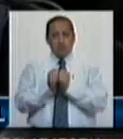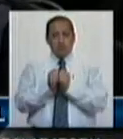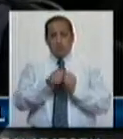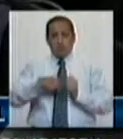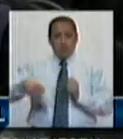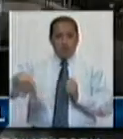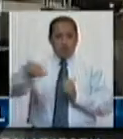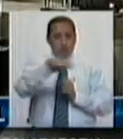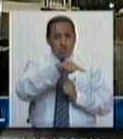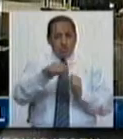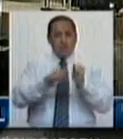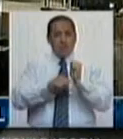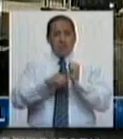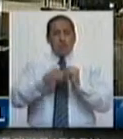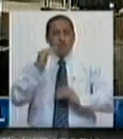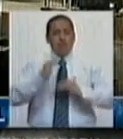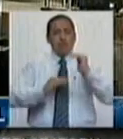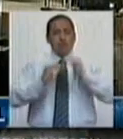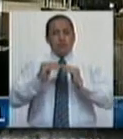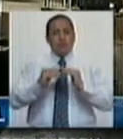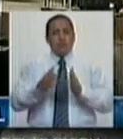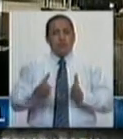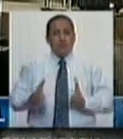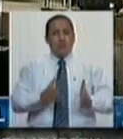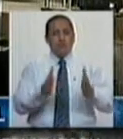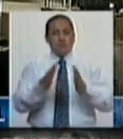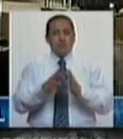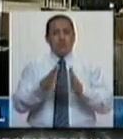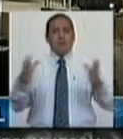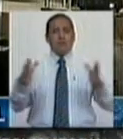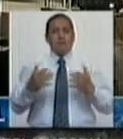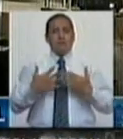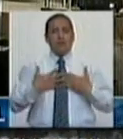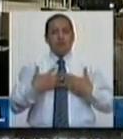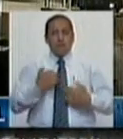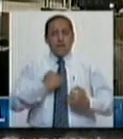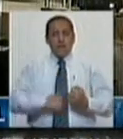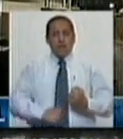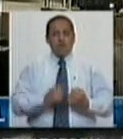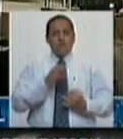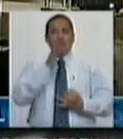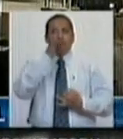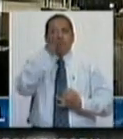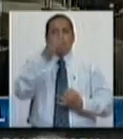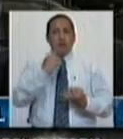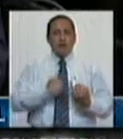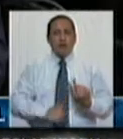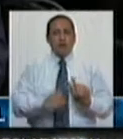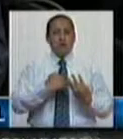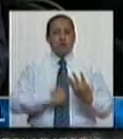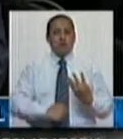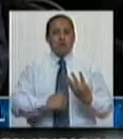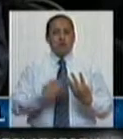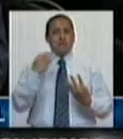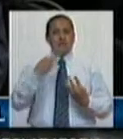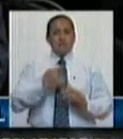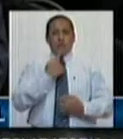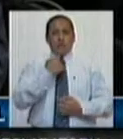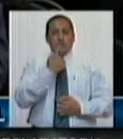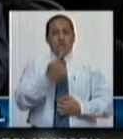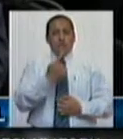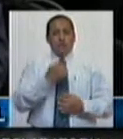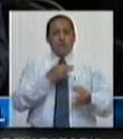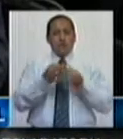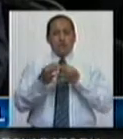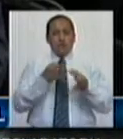de ustedes, construir un Capacñán más grande para nuestros hijos y para las futuras generaciones. Siempre digo,